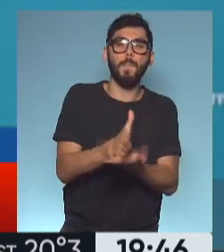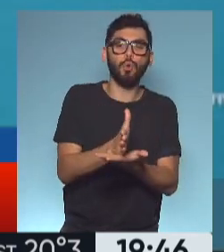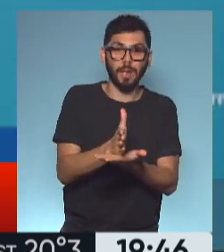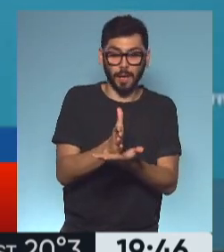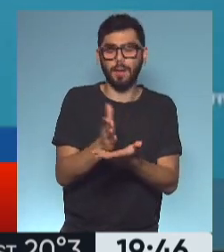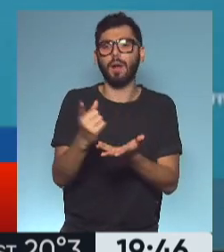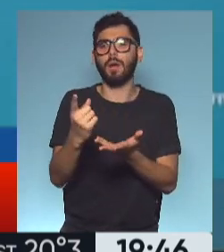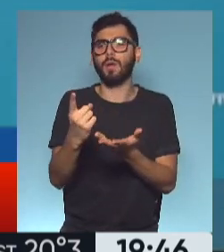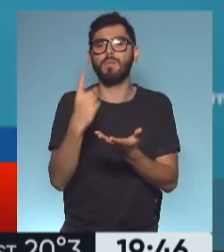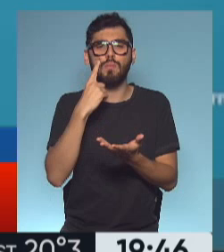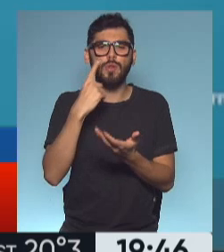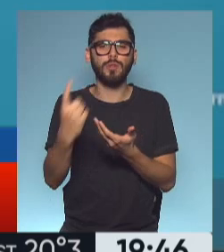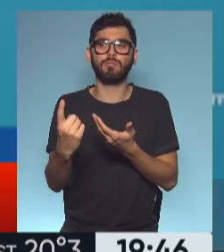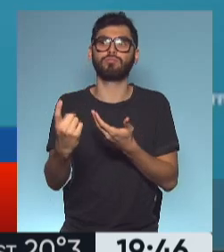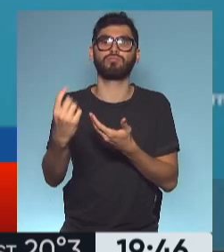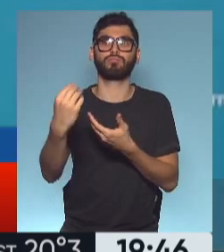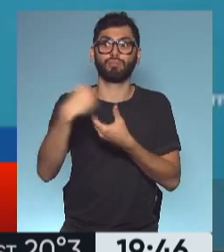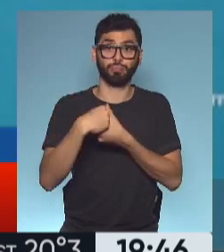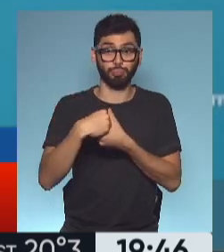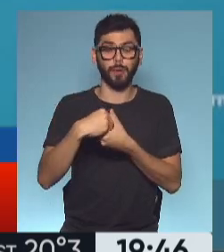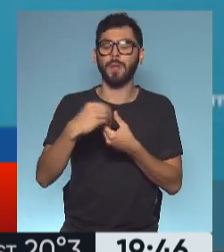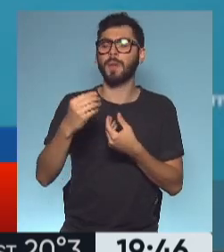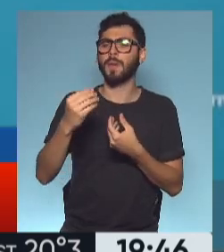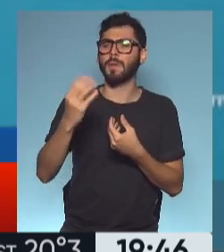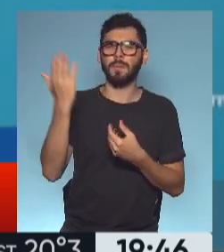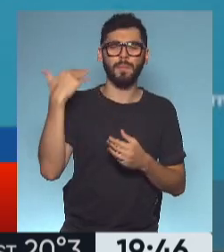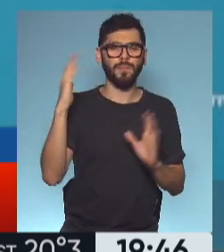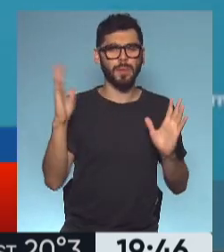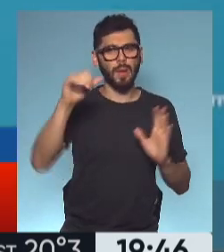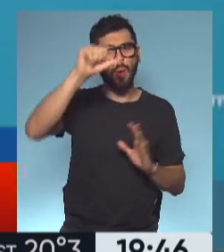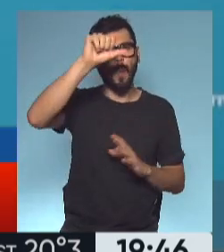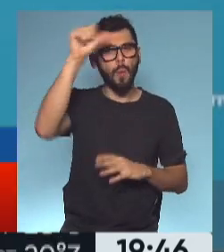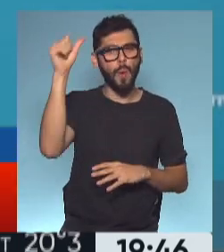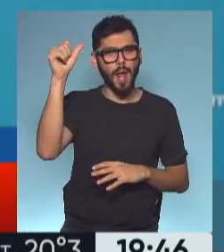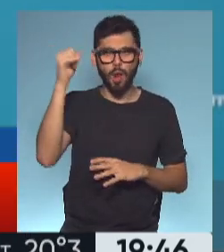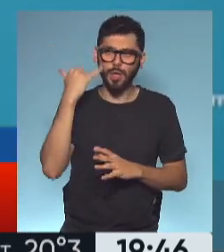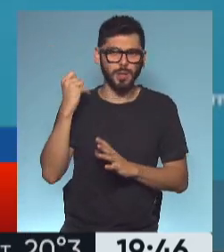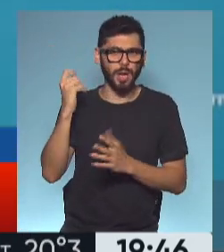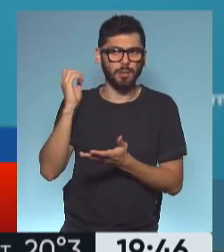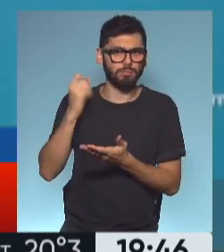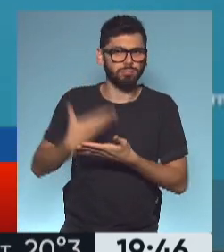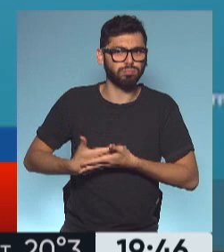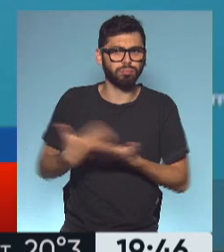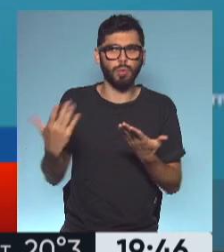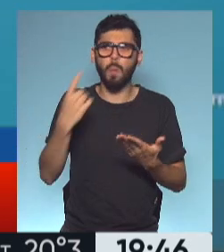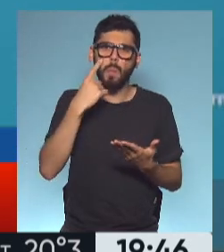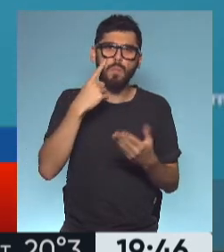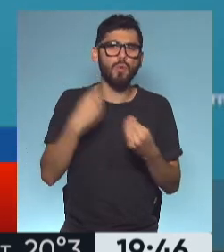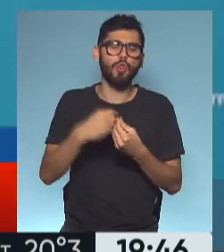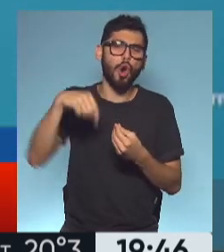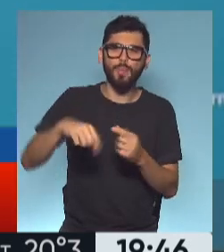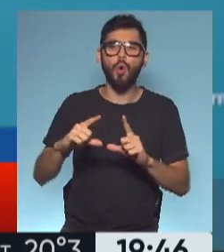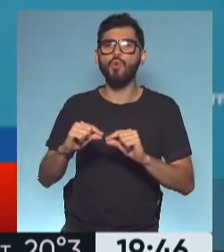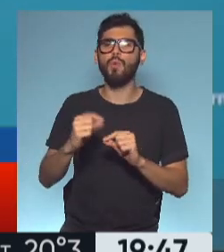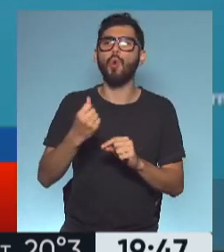multas allá por el verano, cuando se estableció para los incumplimientos. Muchísimos municipios, hoy no tengo el